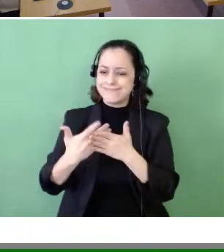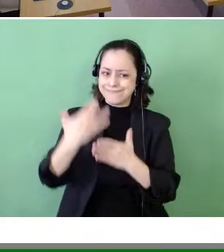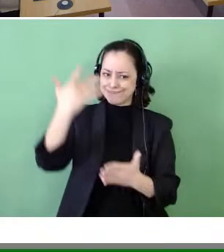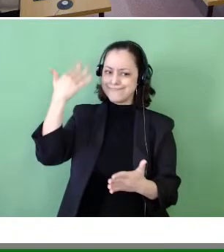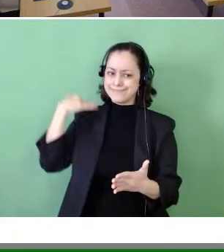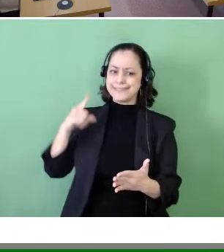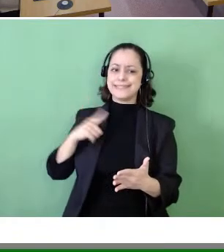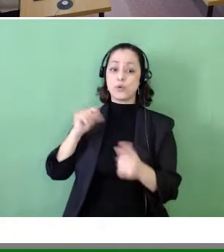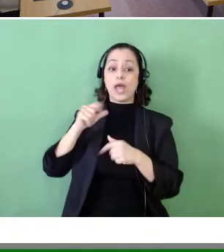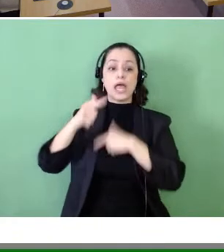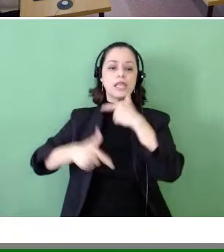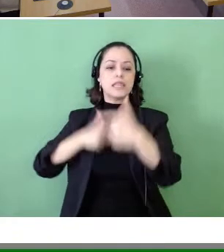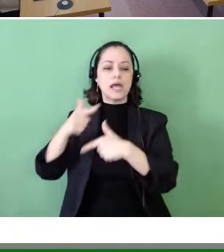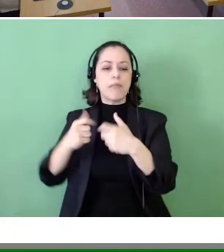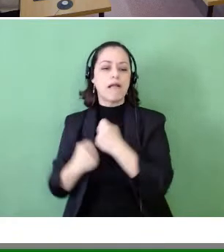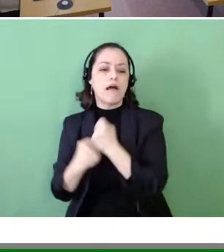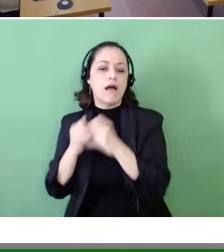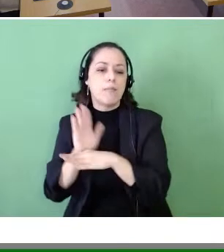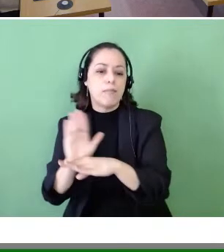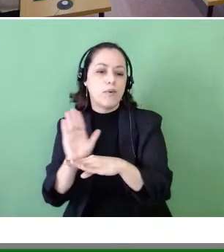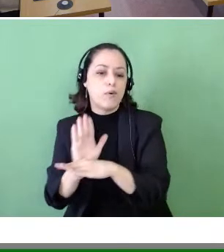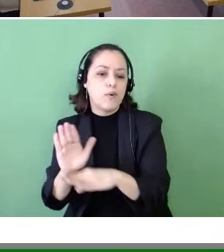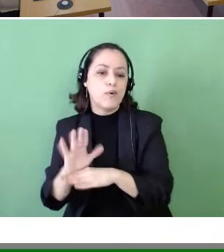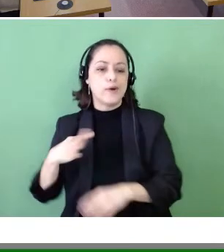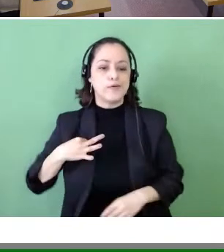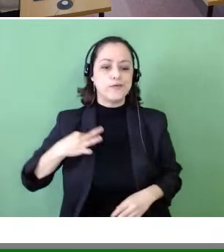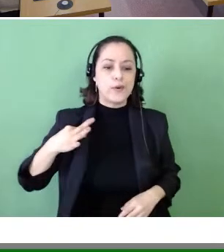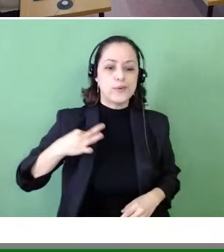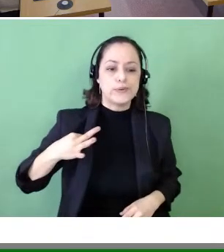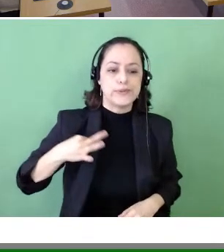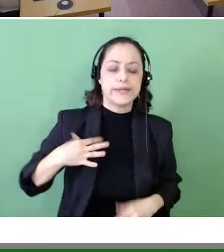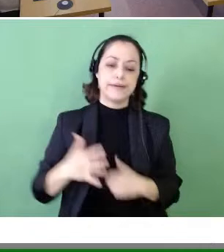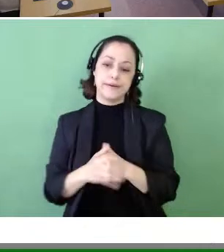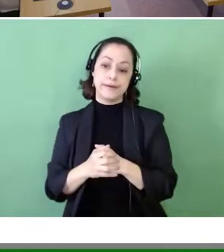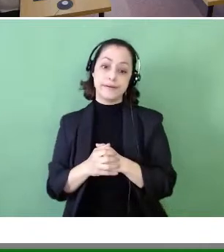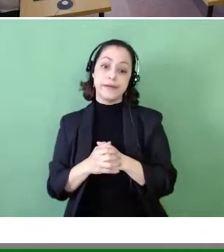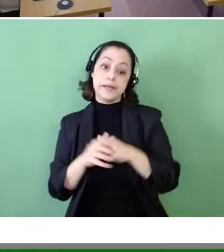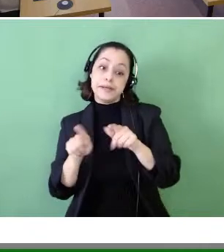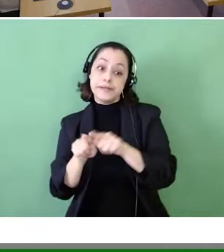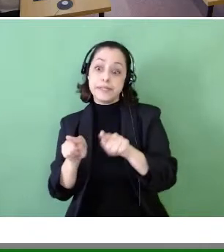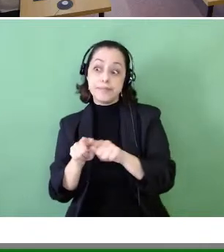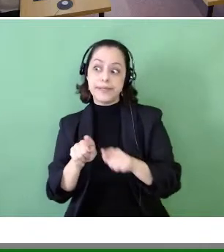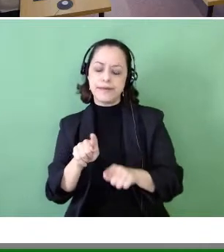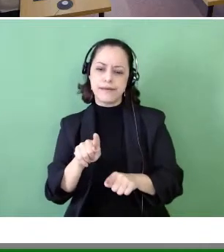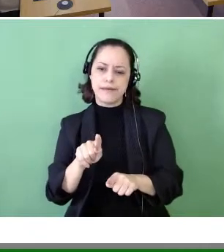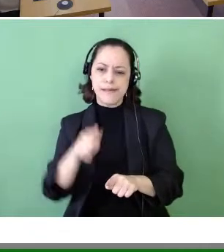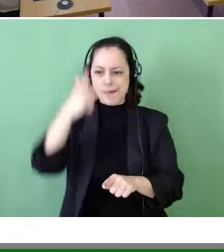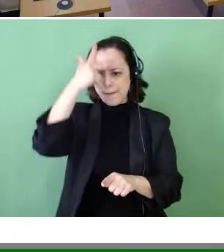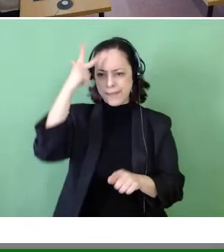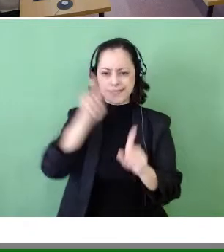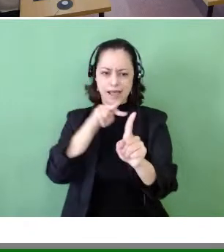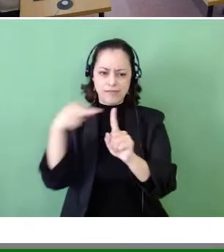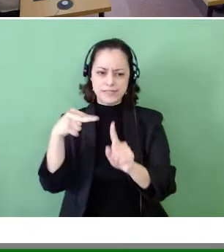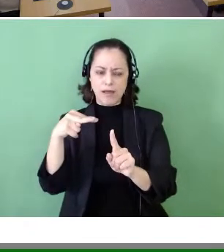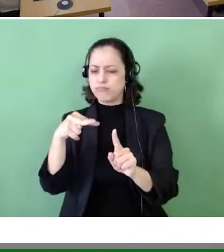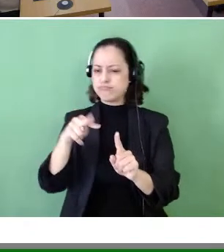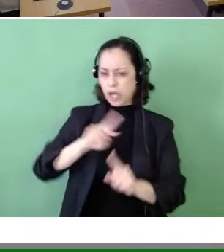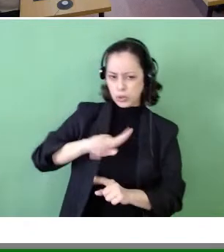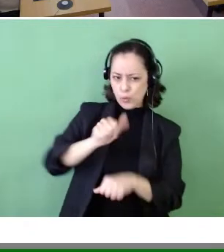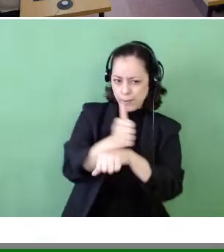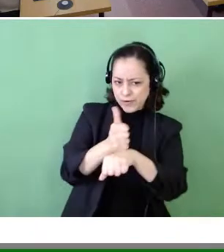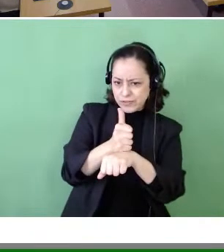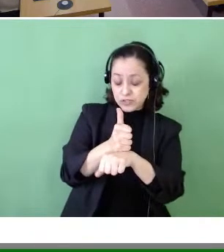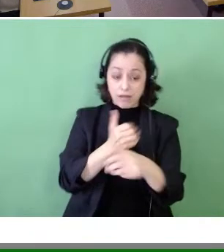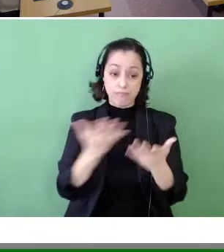de un trabajo asistencialista, como voluntariado y como si no fuéramos profesionales. Y acerca